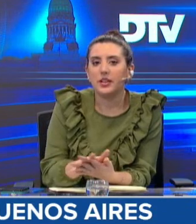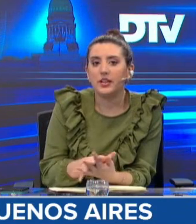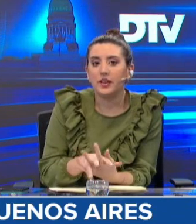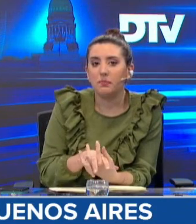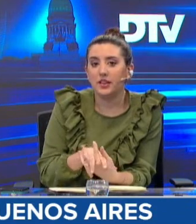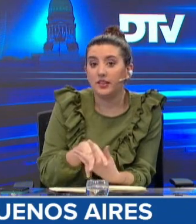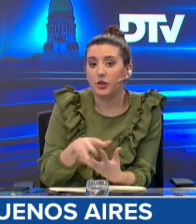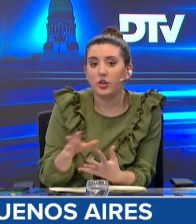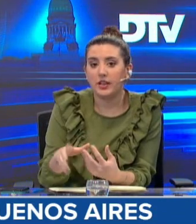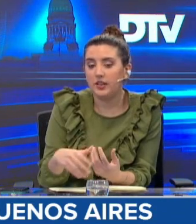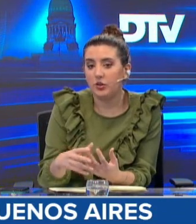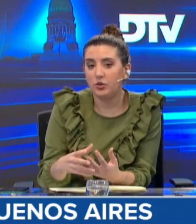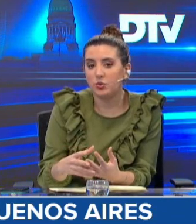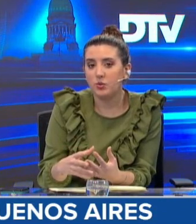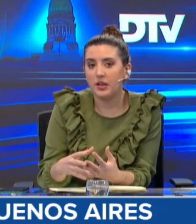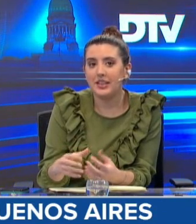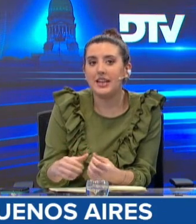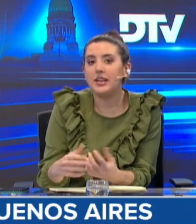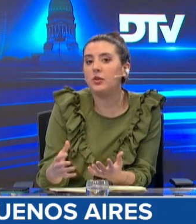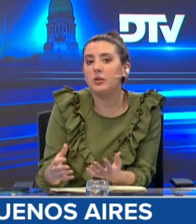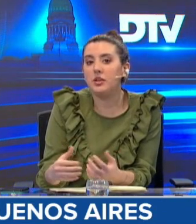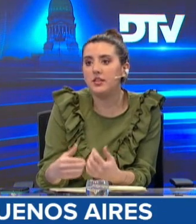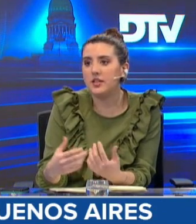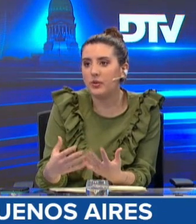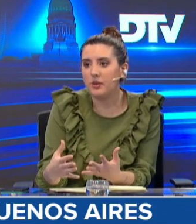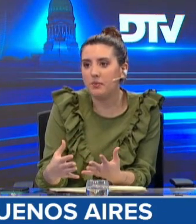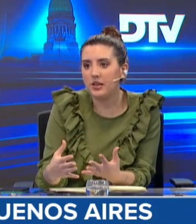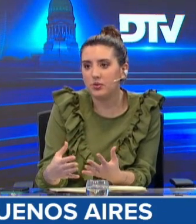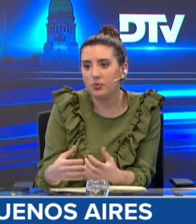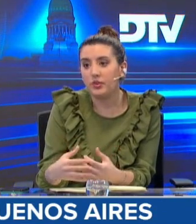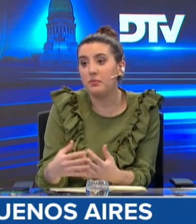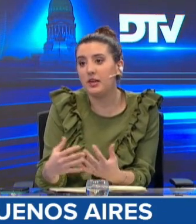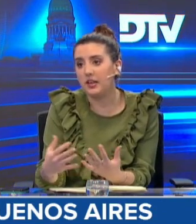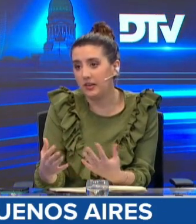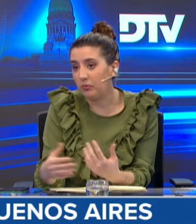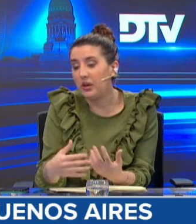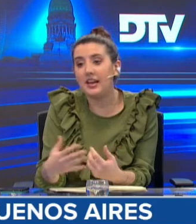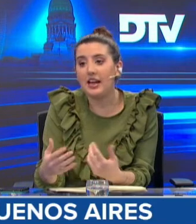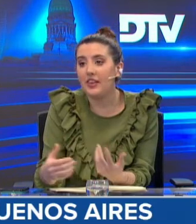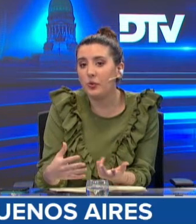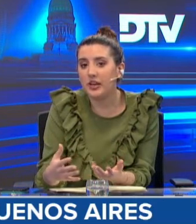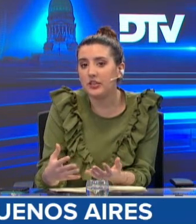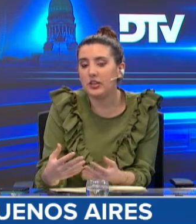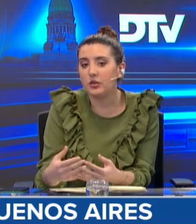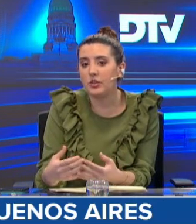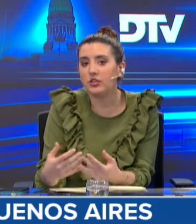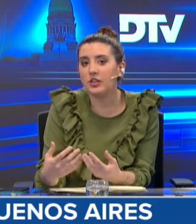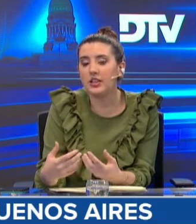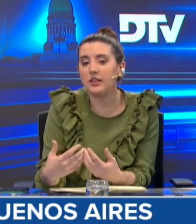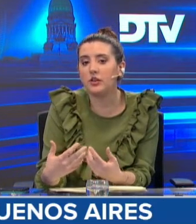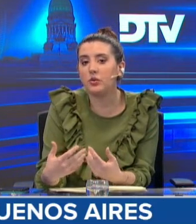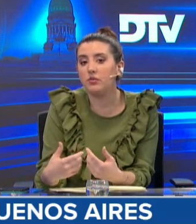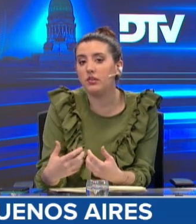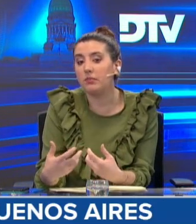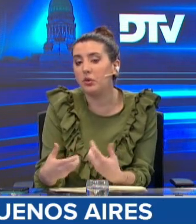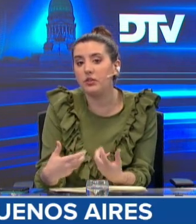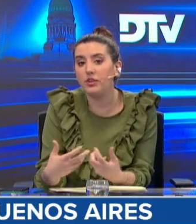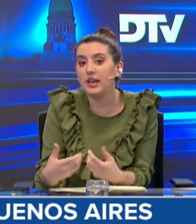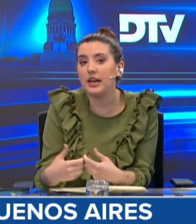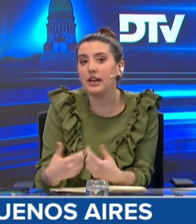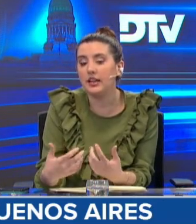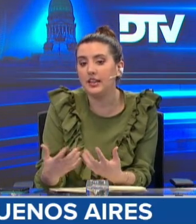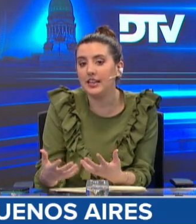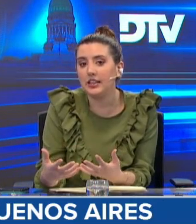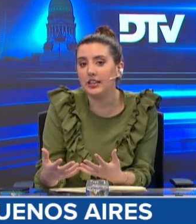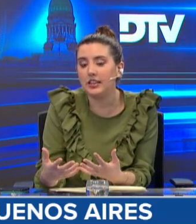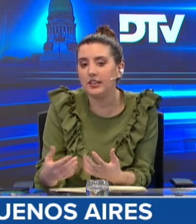tuvimos el dictamen de los créditos UBA y ahí quedó en evidencia una vez más un tema, que una de las deudas que tiene el Congreso, que tiene que ver con